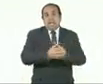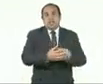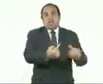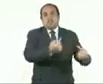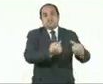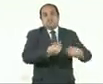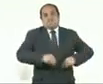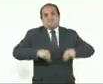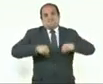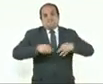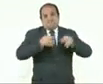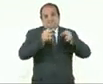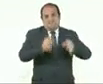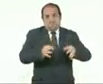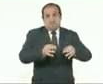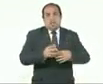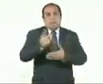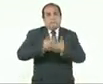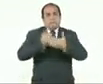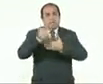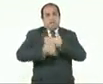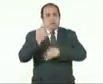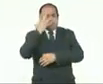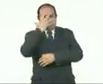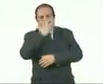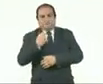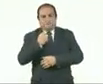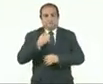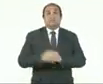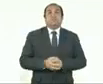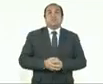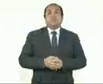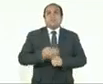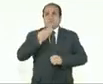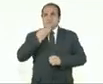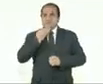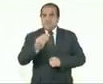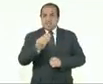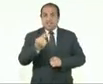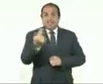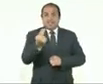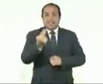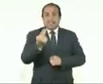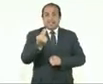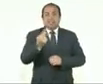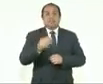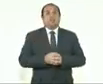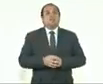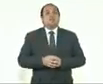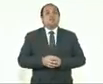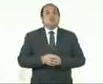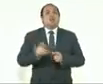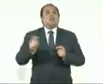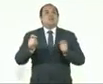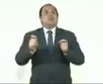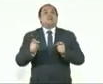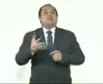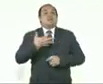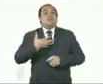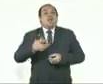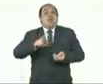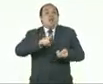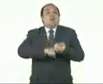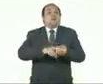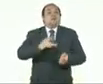vida, a ese hermoso proyecto, y ese bien que debe reinar en el corazón del